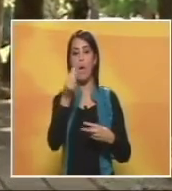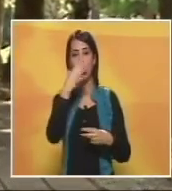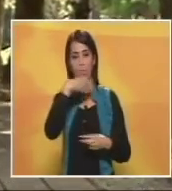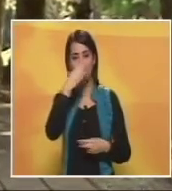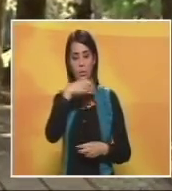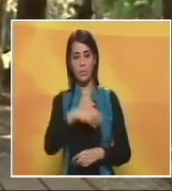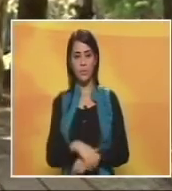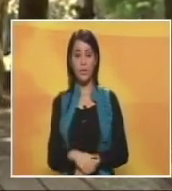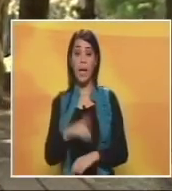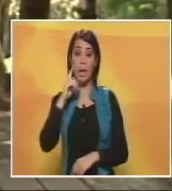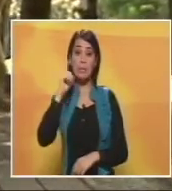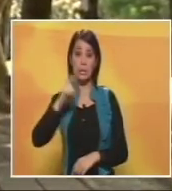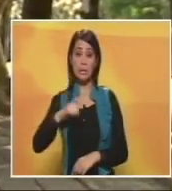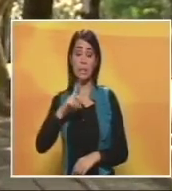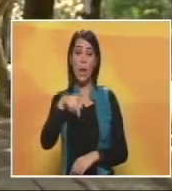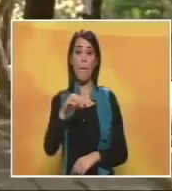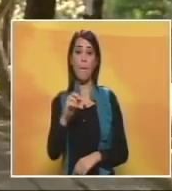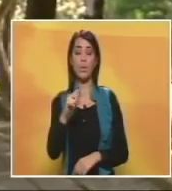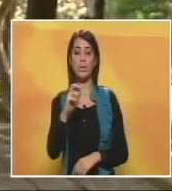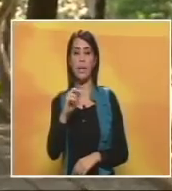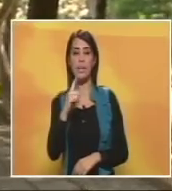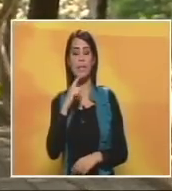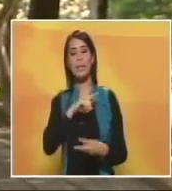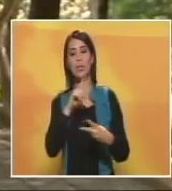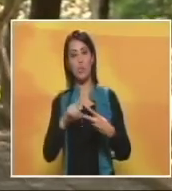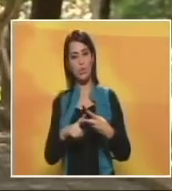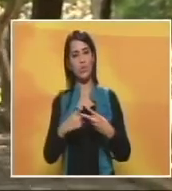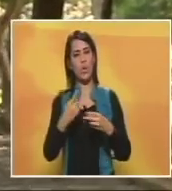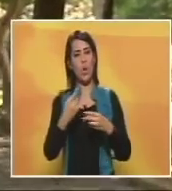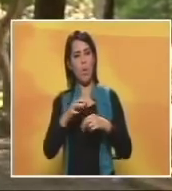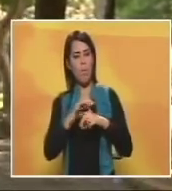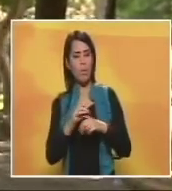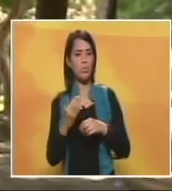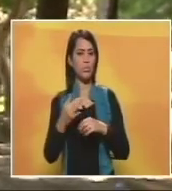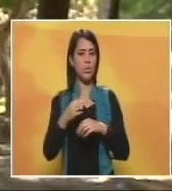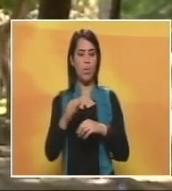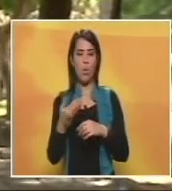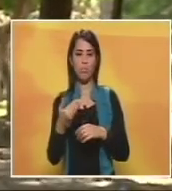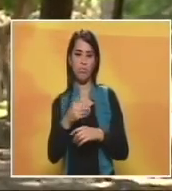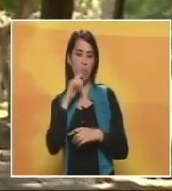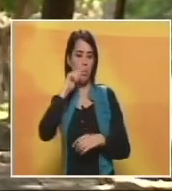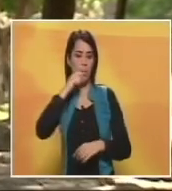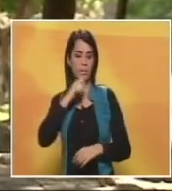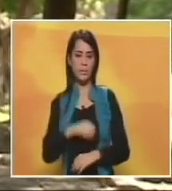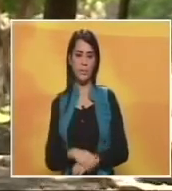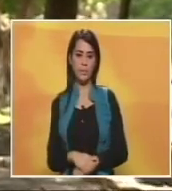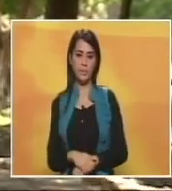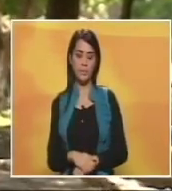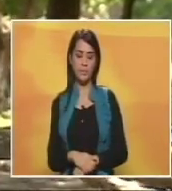necesario incluir una porción de proteínas y una de grasa para así cumplir con el cuadro nutricional